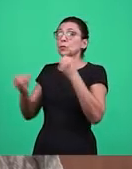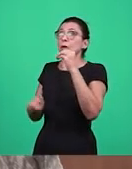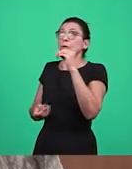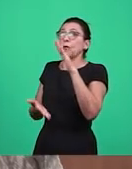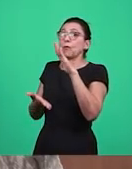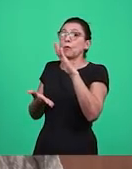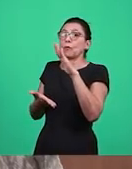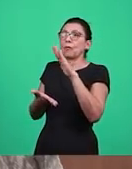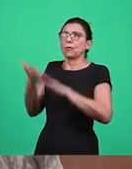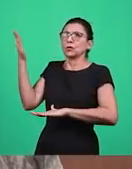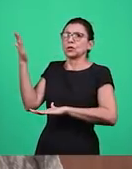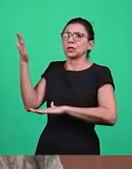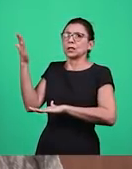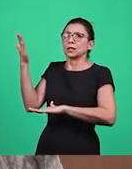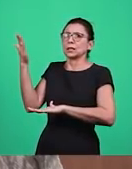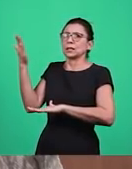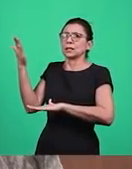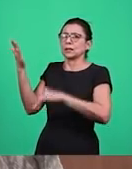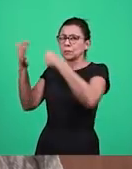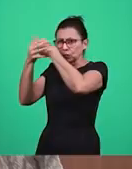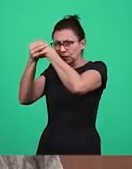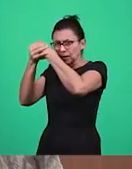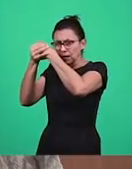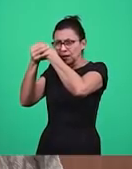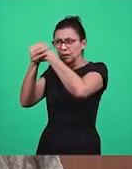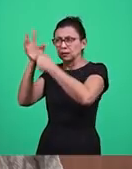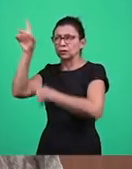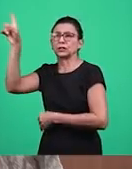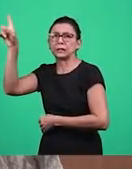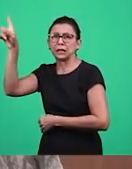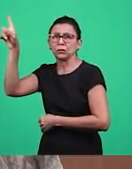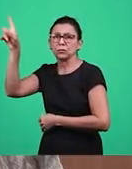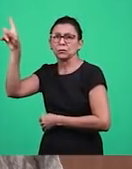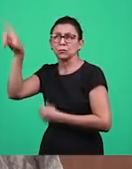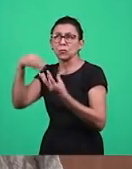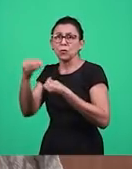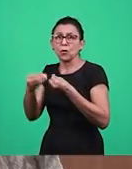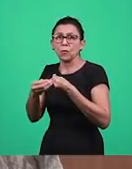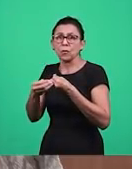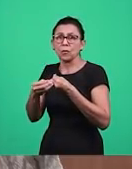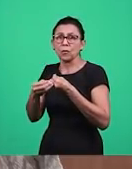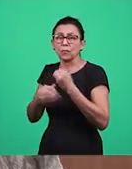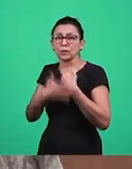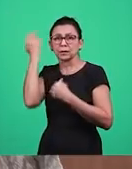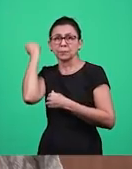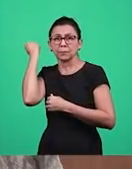si la furia que yo sentí fue la misma a la que Dios sintió en relación a mí ahora, ¿cómo voy a escapar?